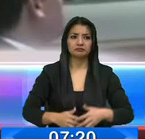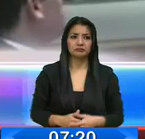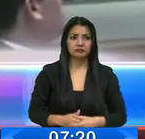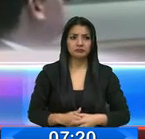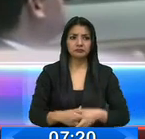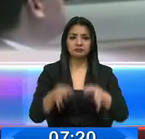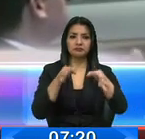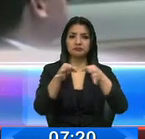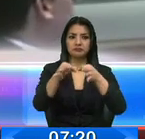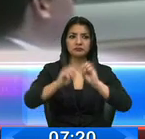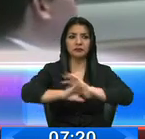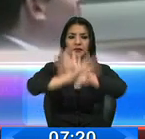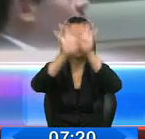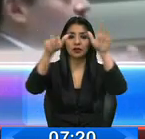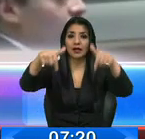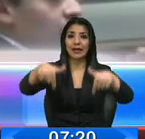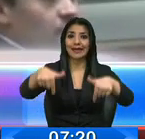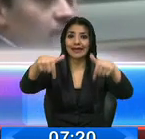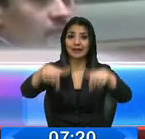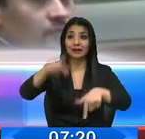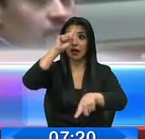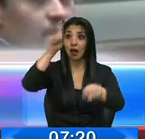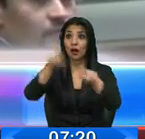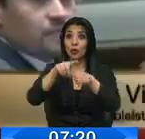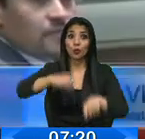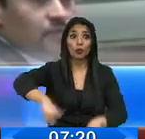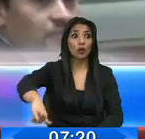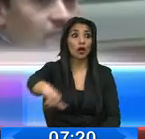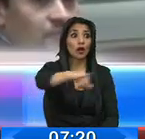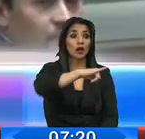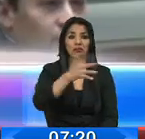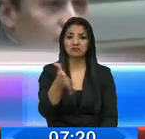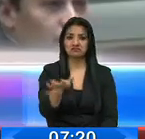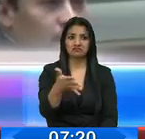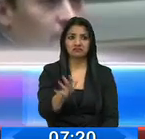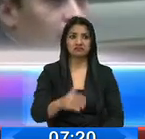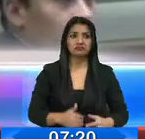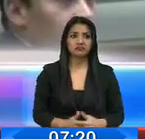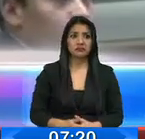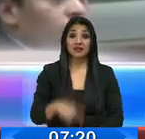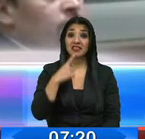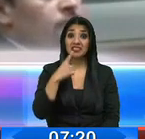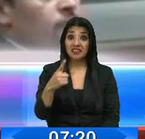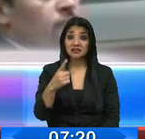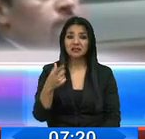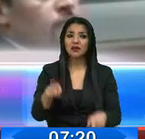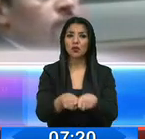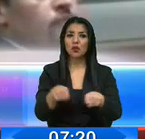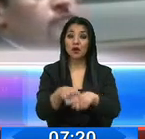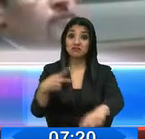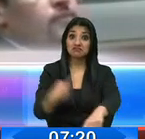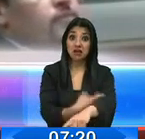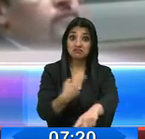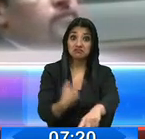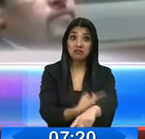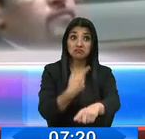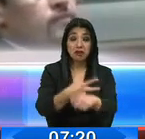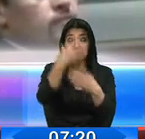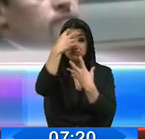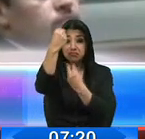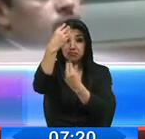al país que aquí no hay unanimidad. Que los que nos decían borregos, resulta que